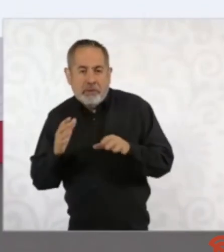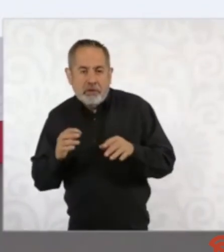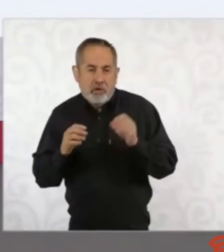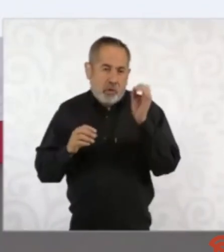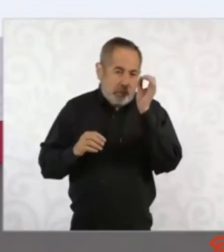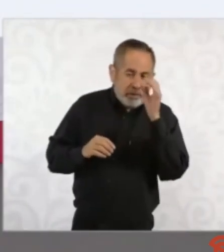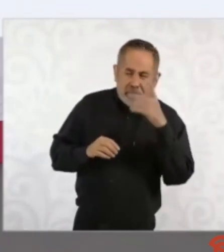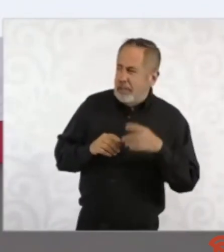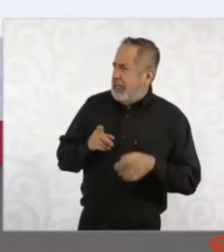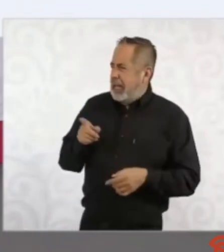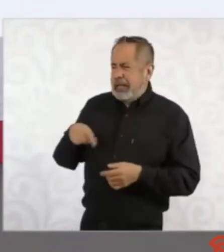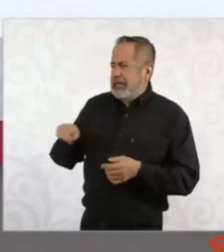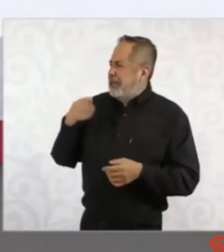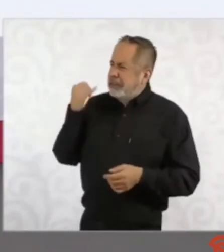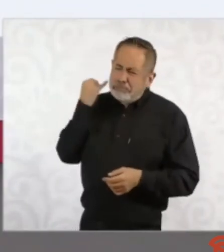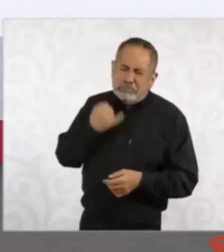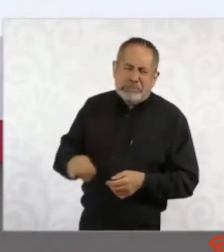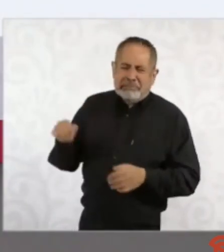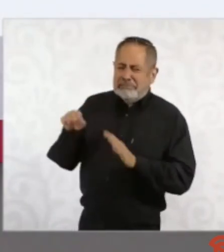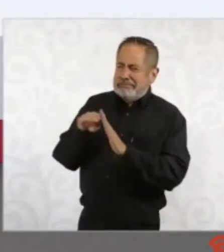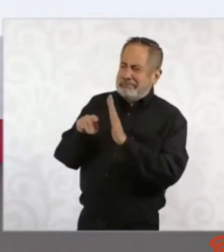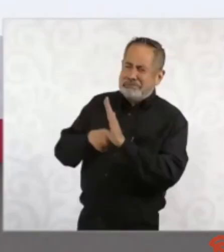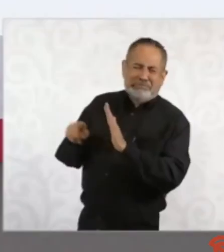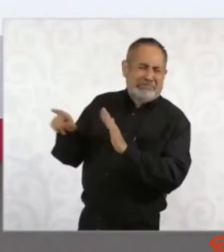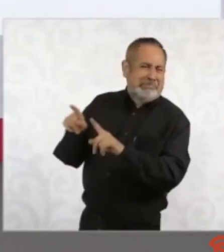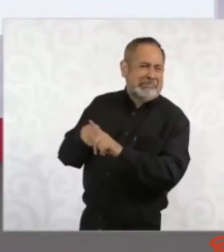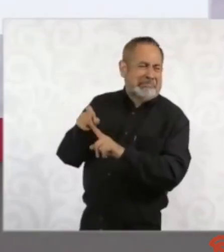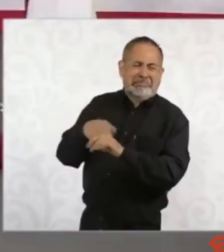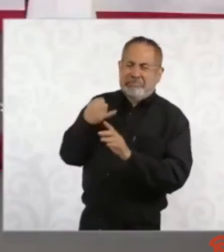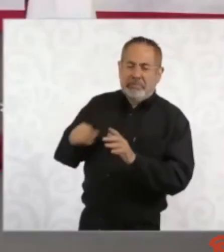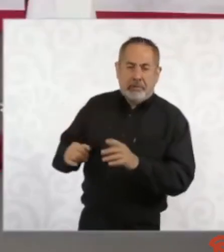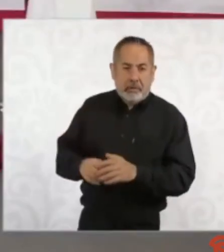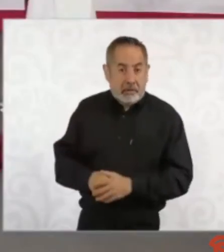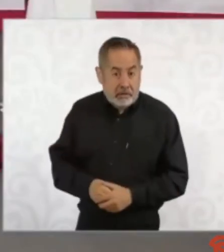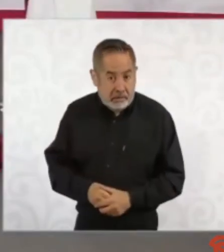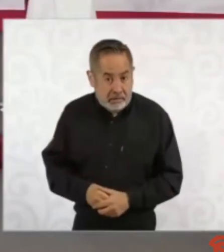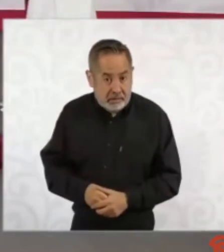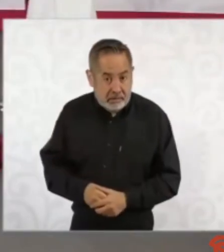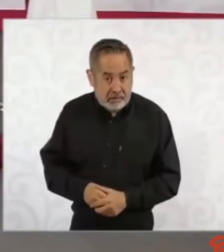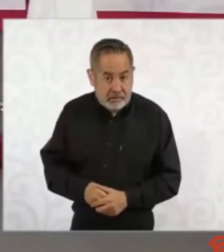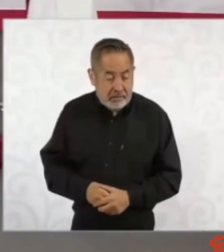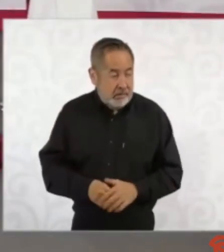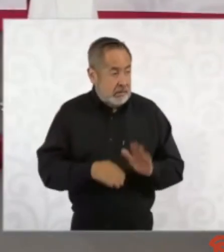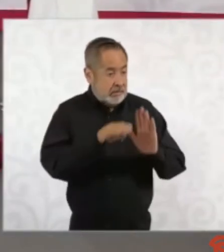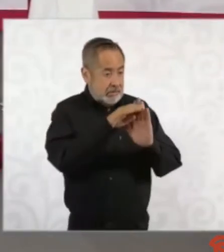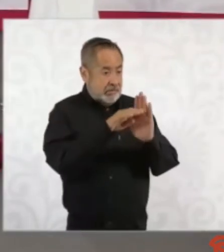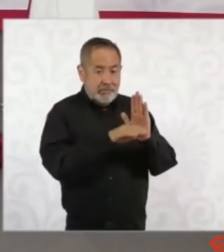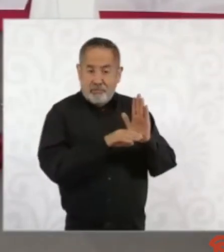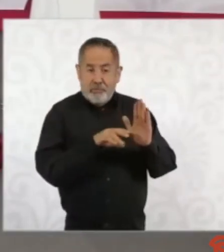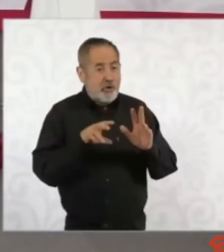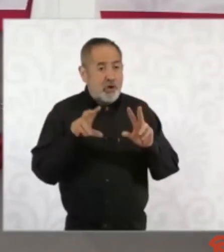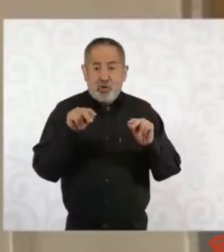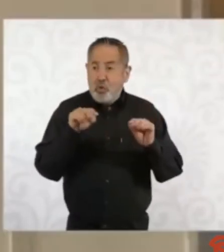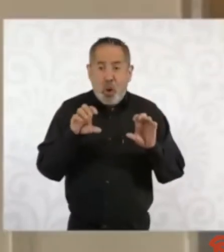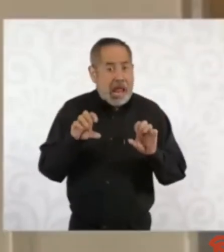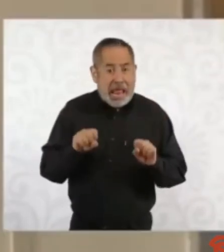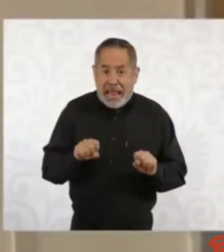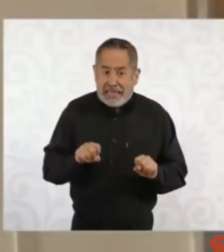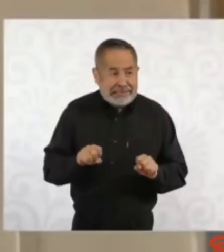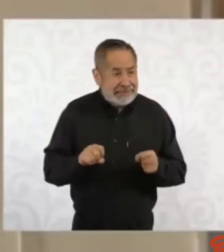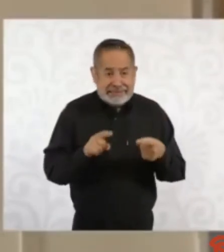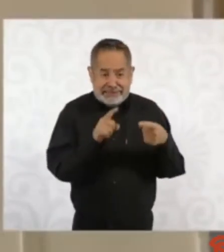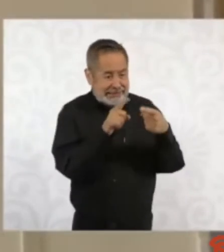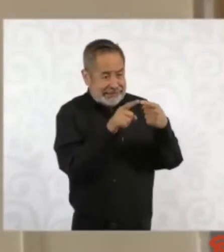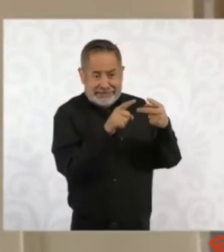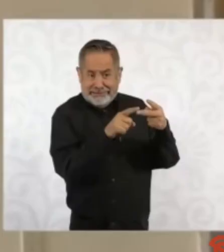Así de ridícula es la nueva regulación. Bueno, no es el caso. La ley y a